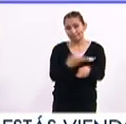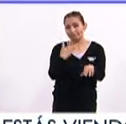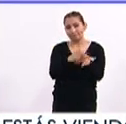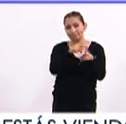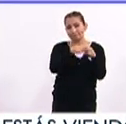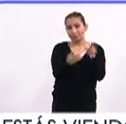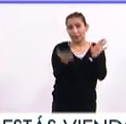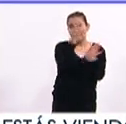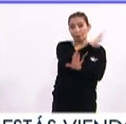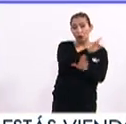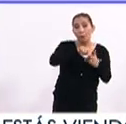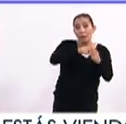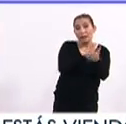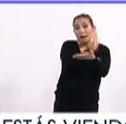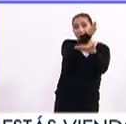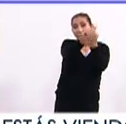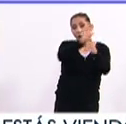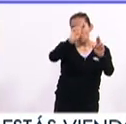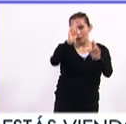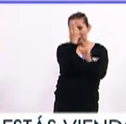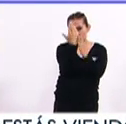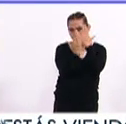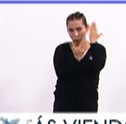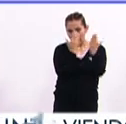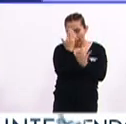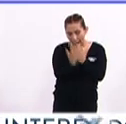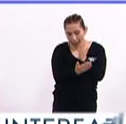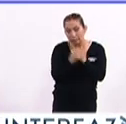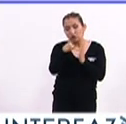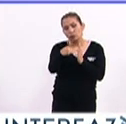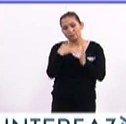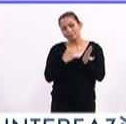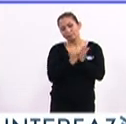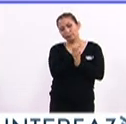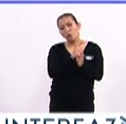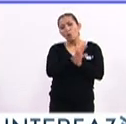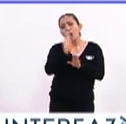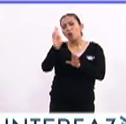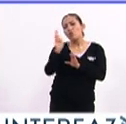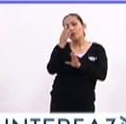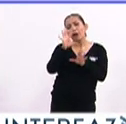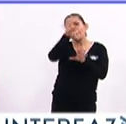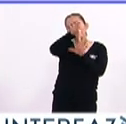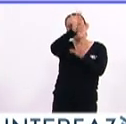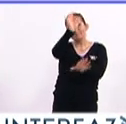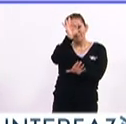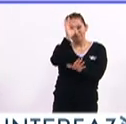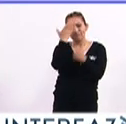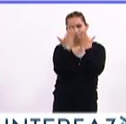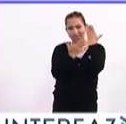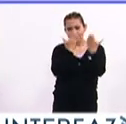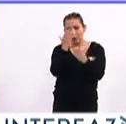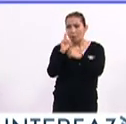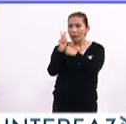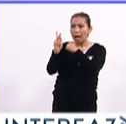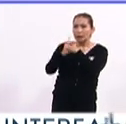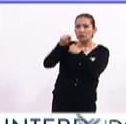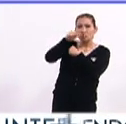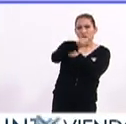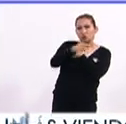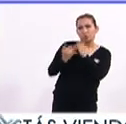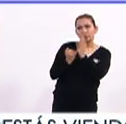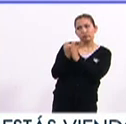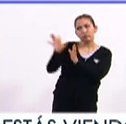inicia desde que comienzas la universidad. Tienes que decidir qué universidad es a la que quieres ir, el país a donde quieres